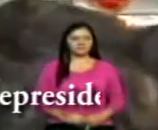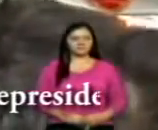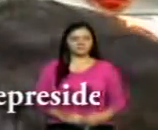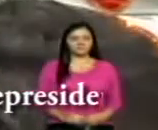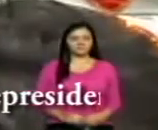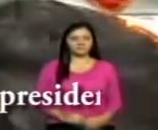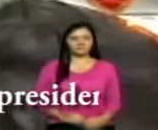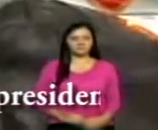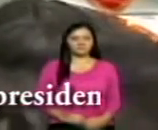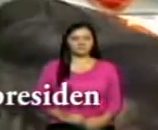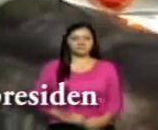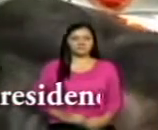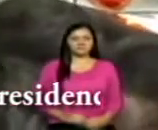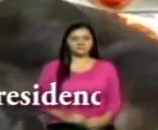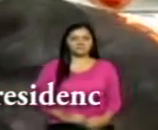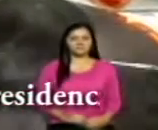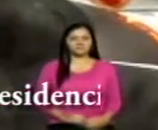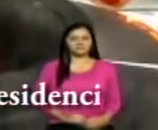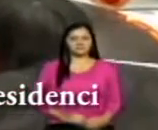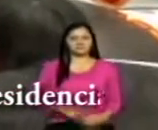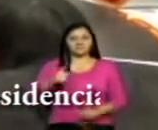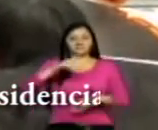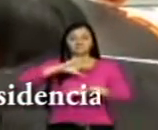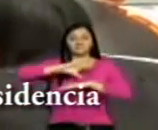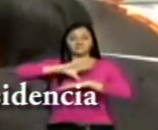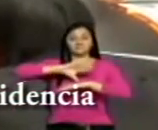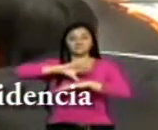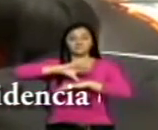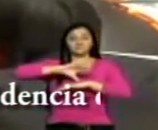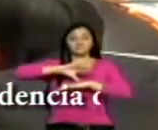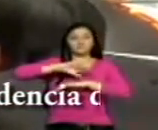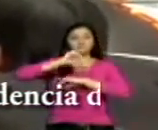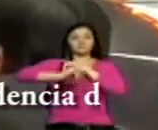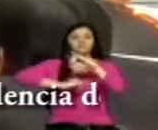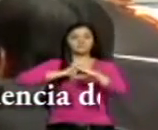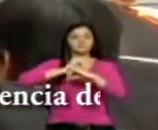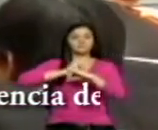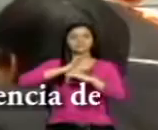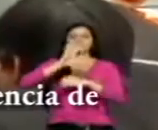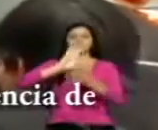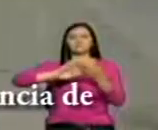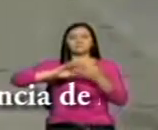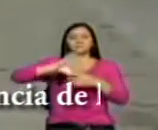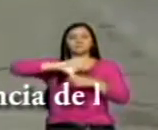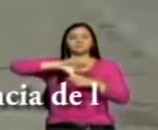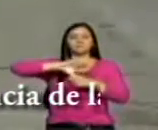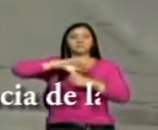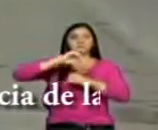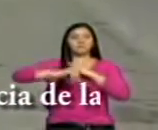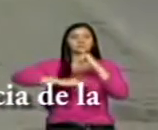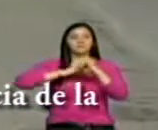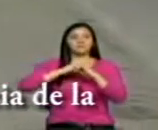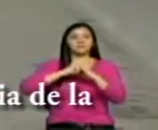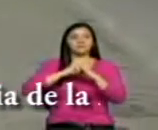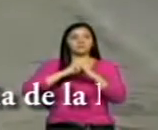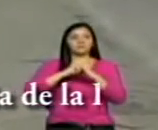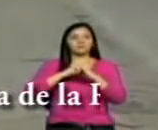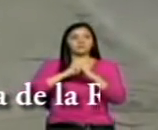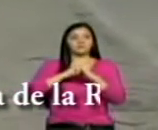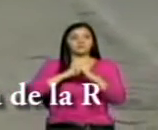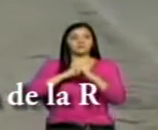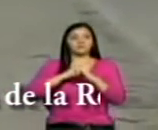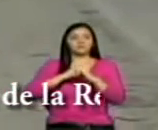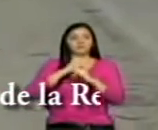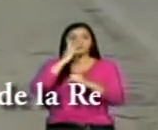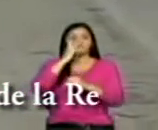Tagle ya se están acomodando para ya la salida de Pedro Pablo Kuczynski. Ya está saliendo Pedro Pablo Kuczynski,